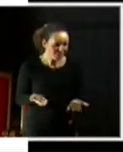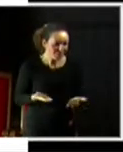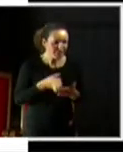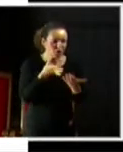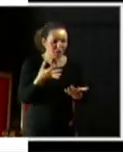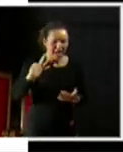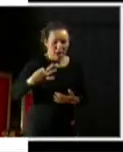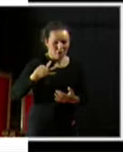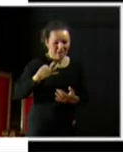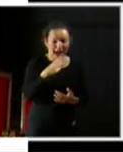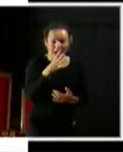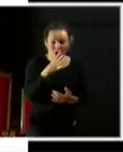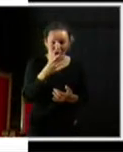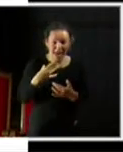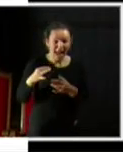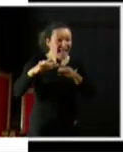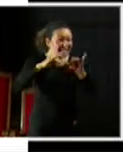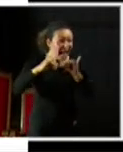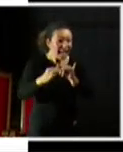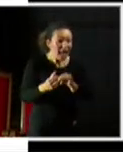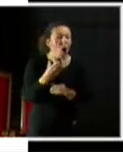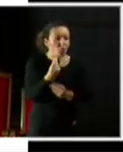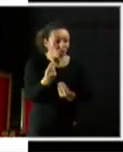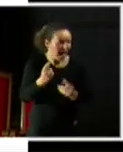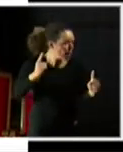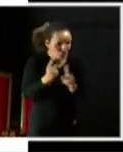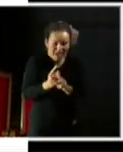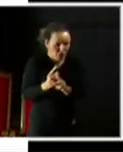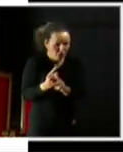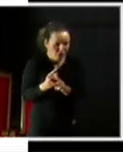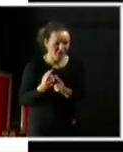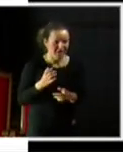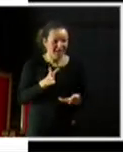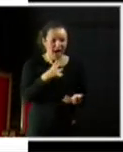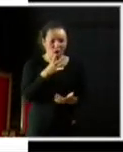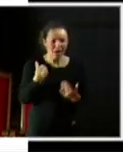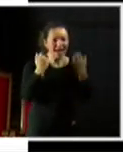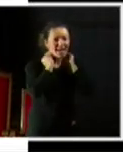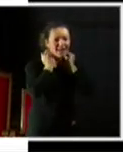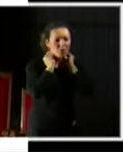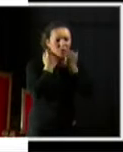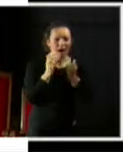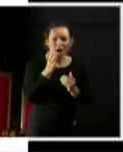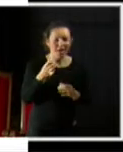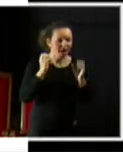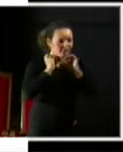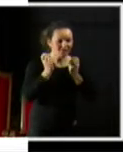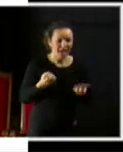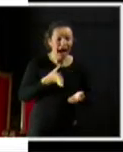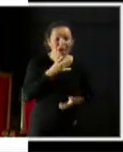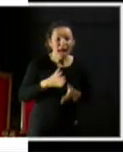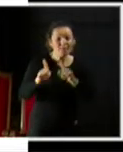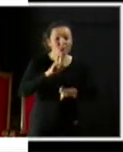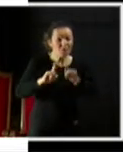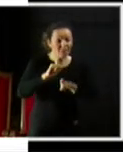muchas sales pero poca agua y las glándulas de la fran que hacen lo contrario secretan también esas sales que están en exceso en este caso el problema no es el agua sino